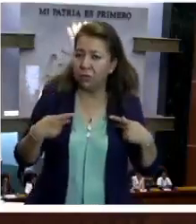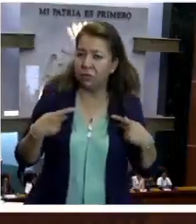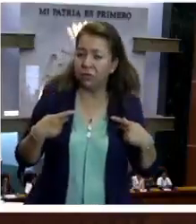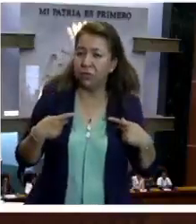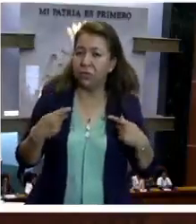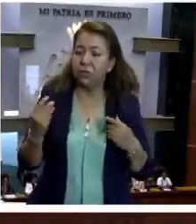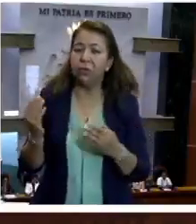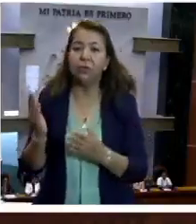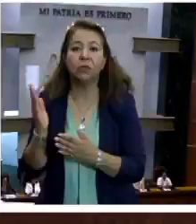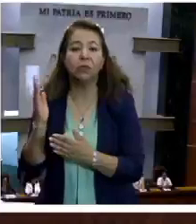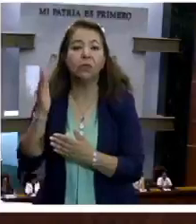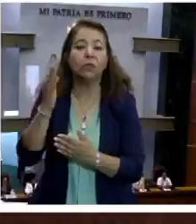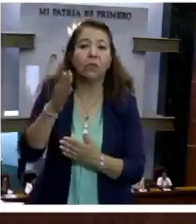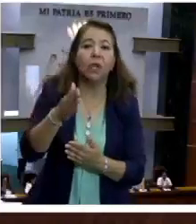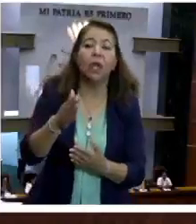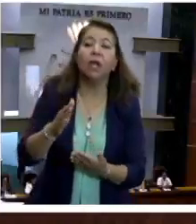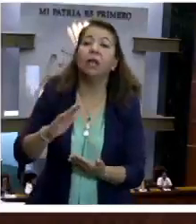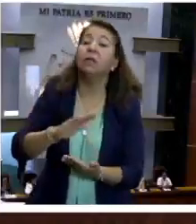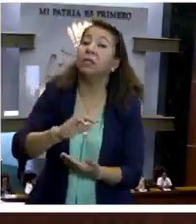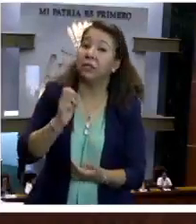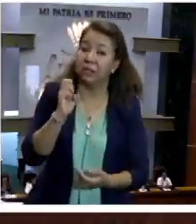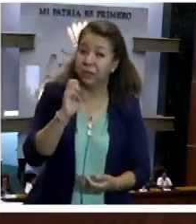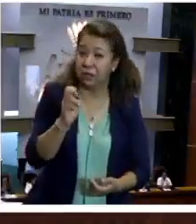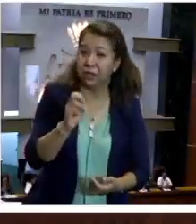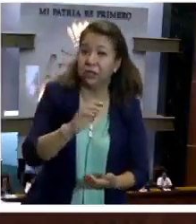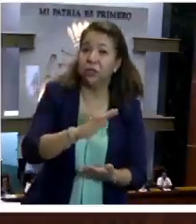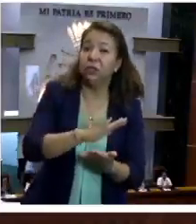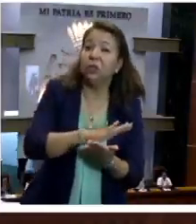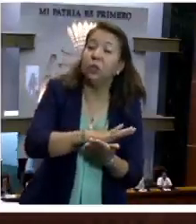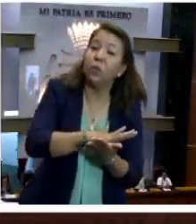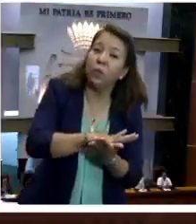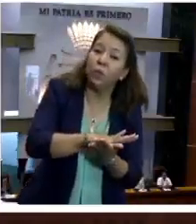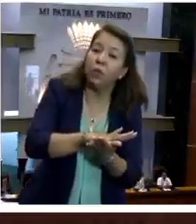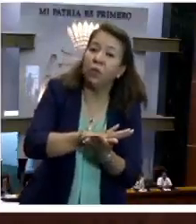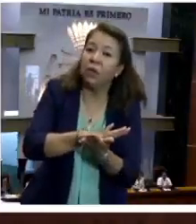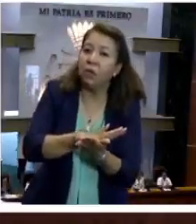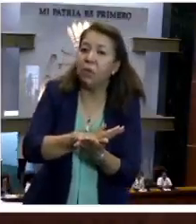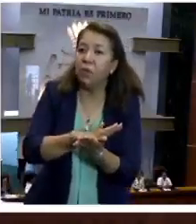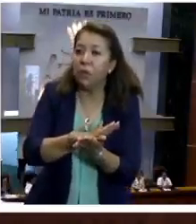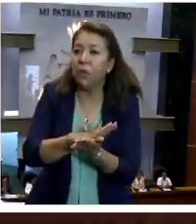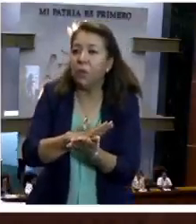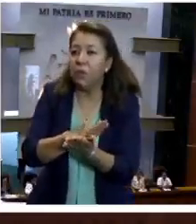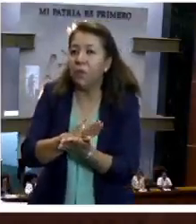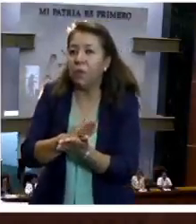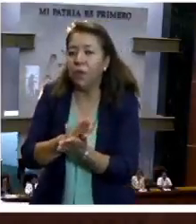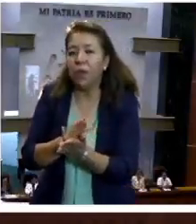la transformación educativa que impulsa a nivel nacional